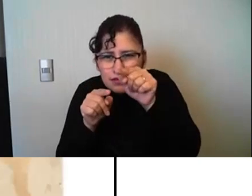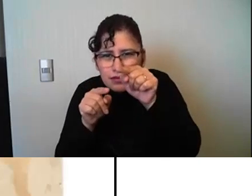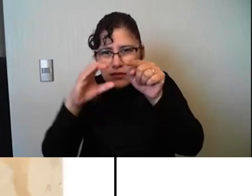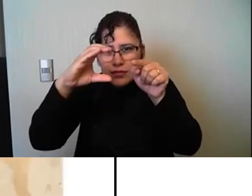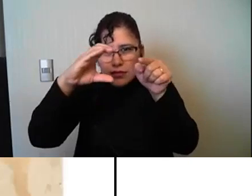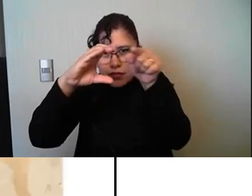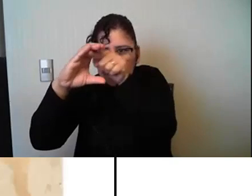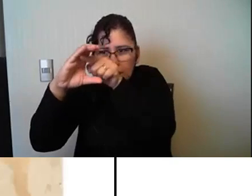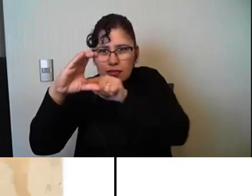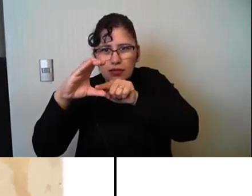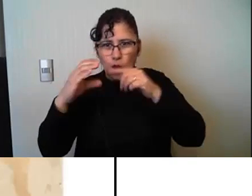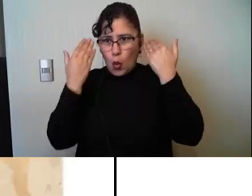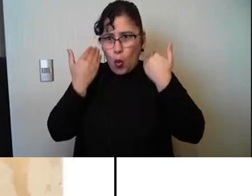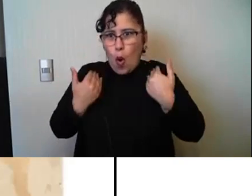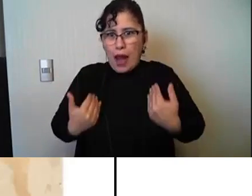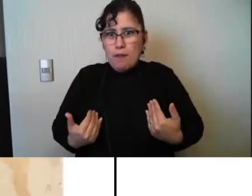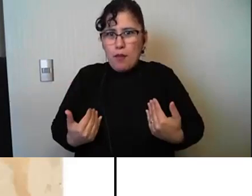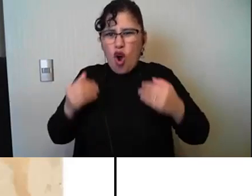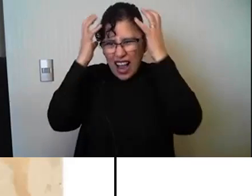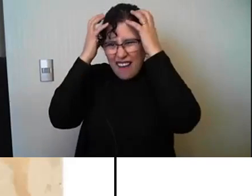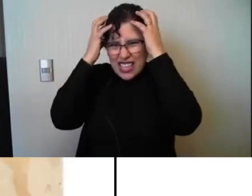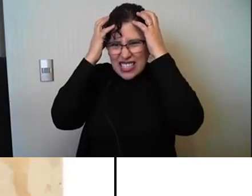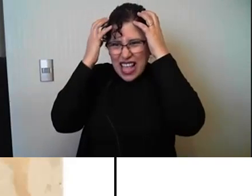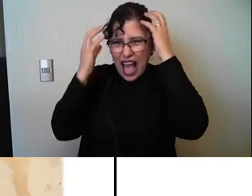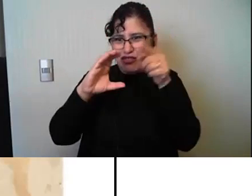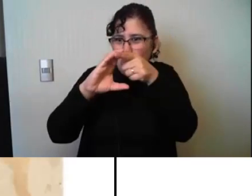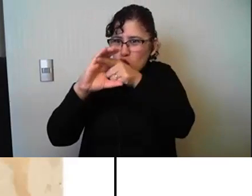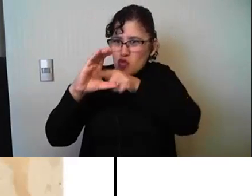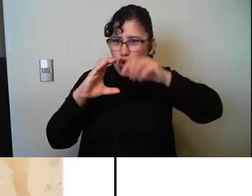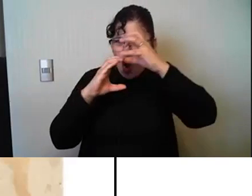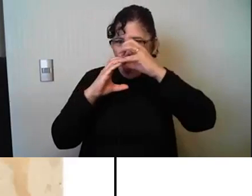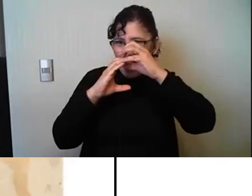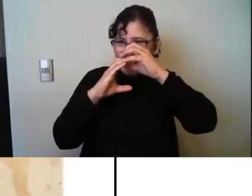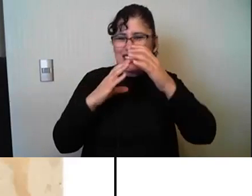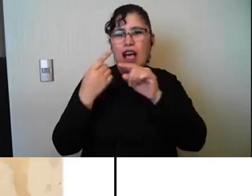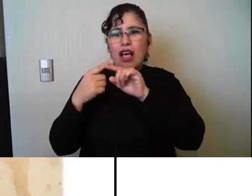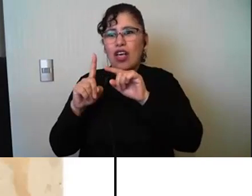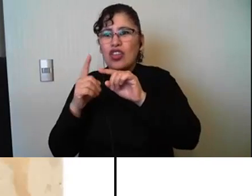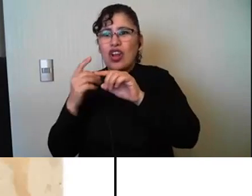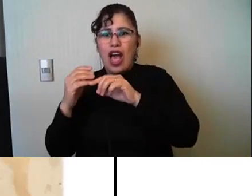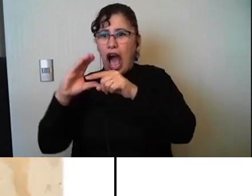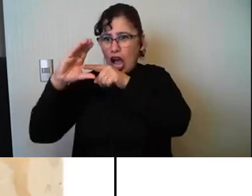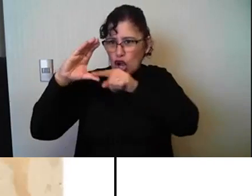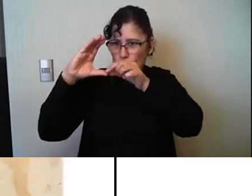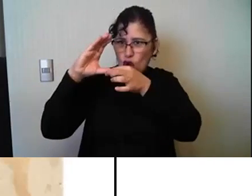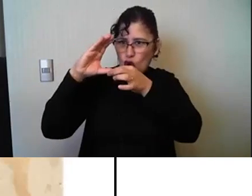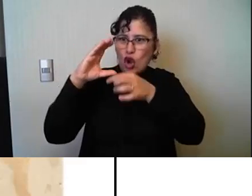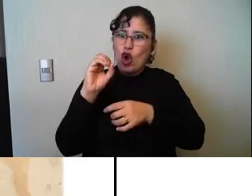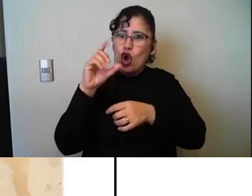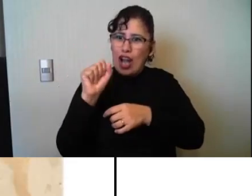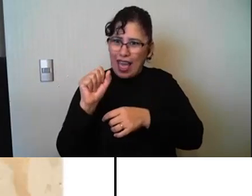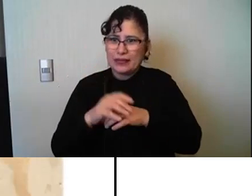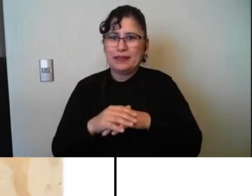del cuerpo, prácticamente la cabeza del núcleo caudado, y esto sería la cola del núcleo caudado. Y aquí está el